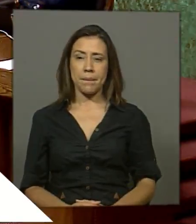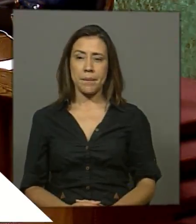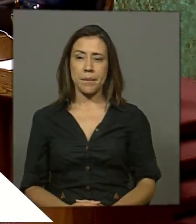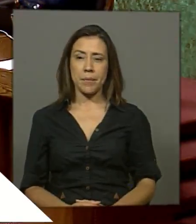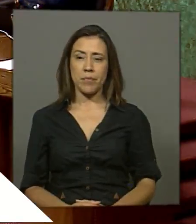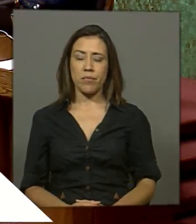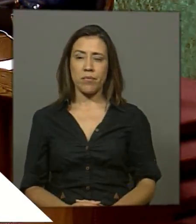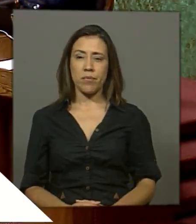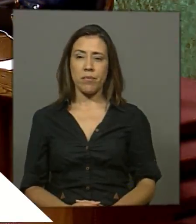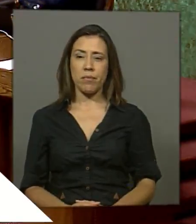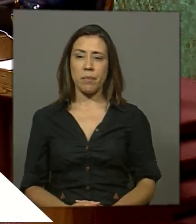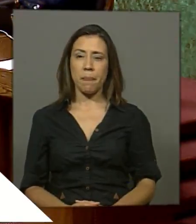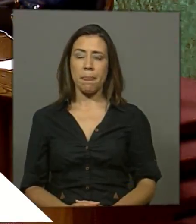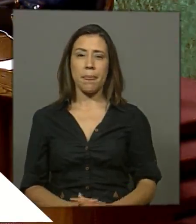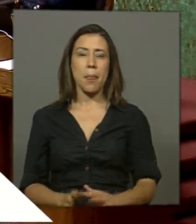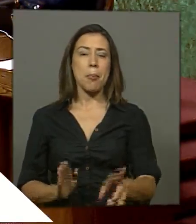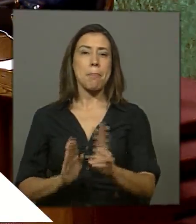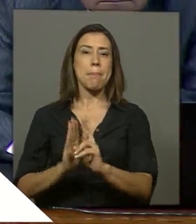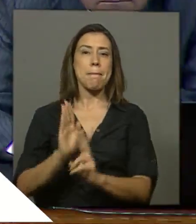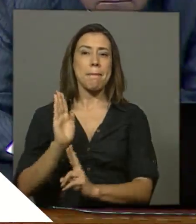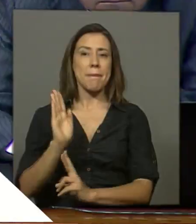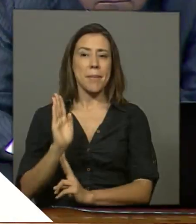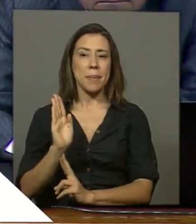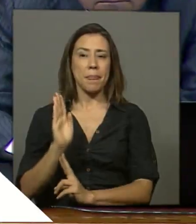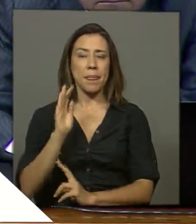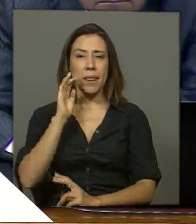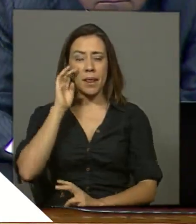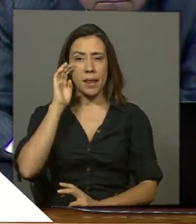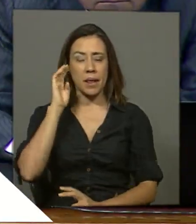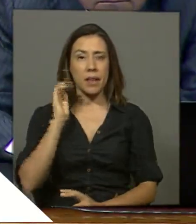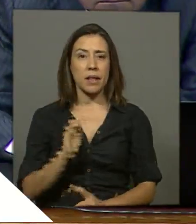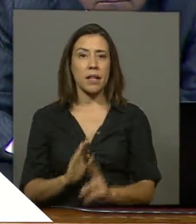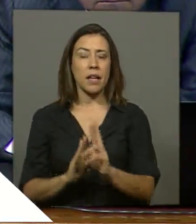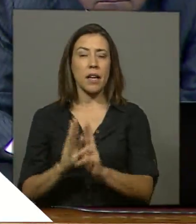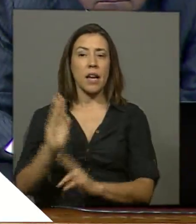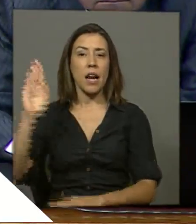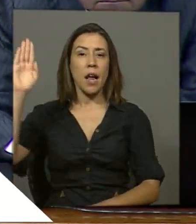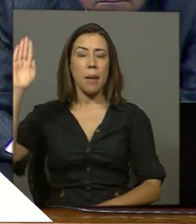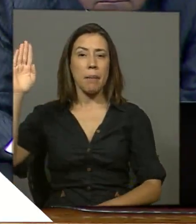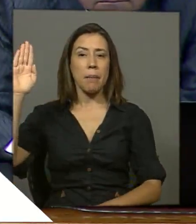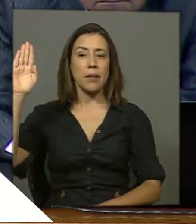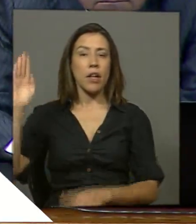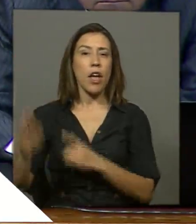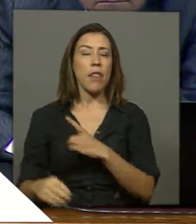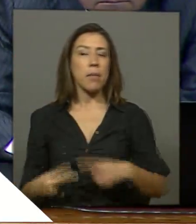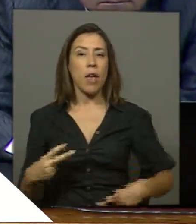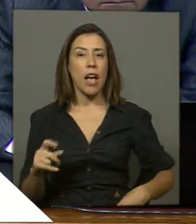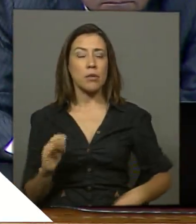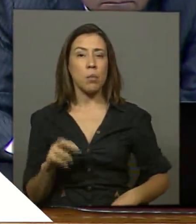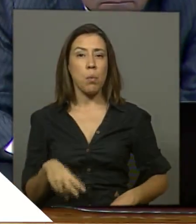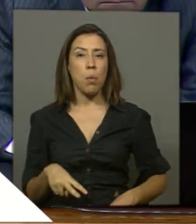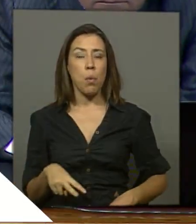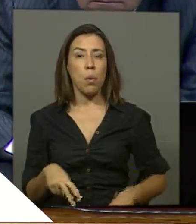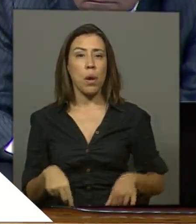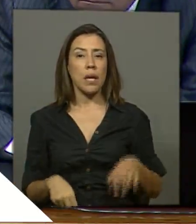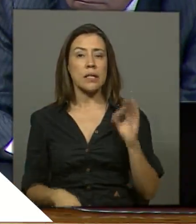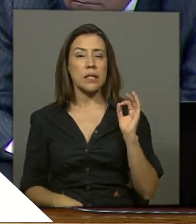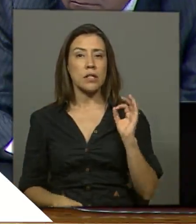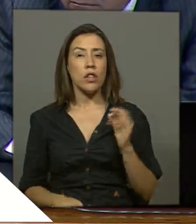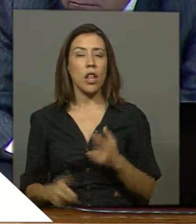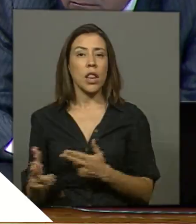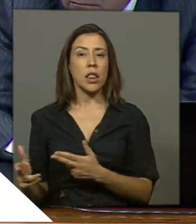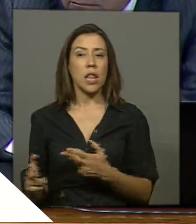grupos reglamento presidente reglamento presidente el diputado a esta sesión sobre